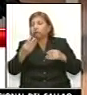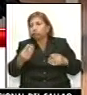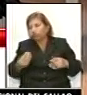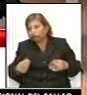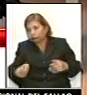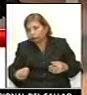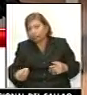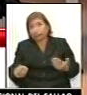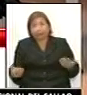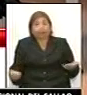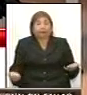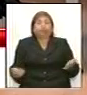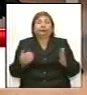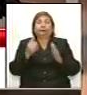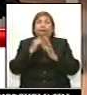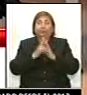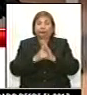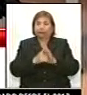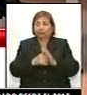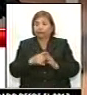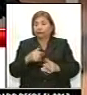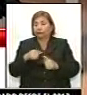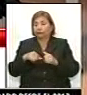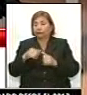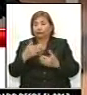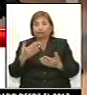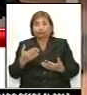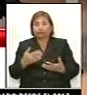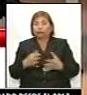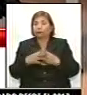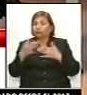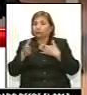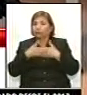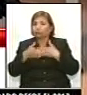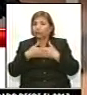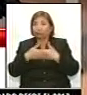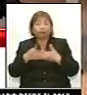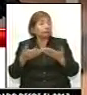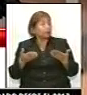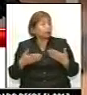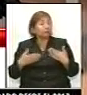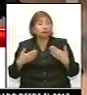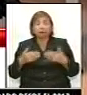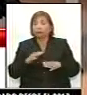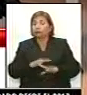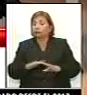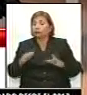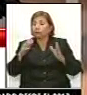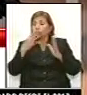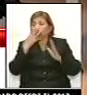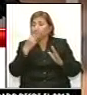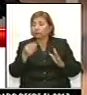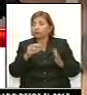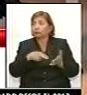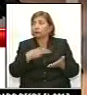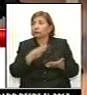finalmente, por el grado de amistad, el grado de cercanía, termine cayendo